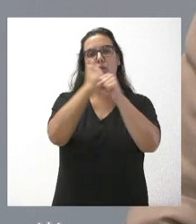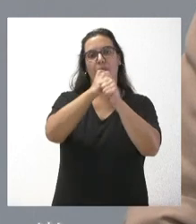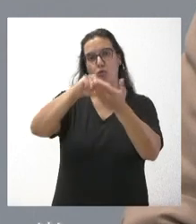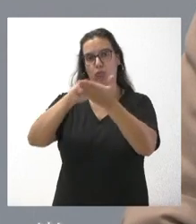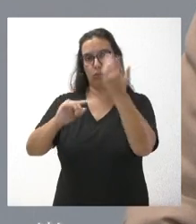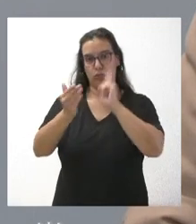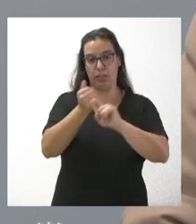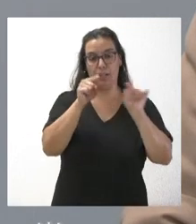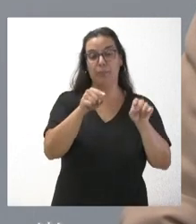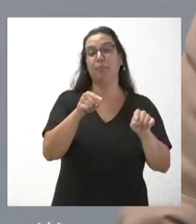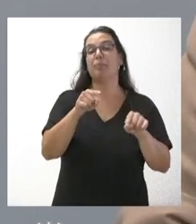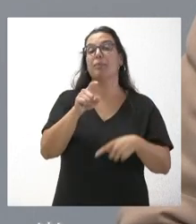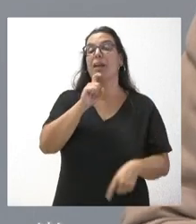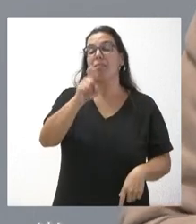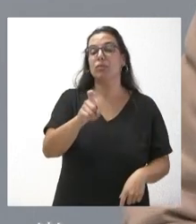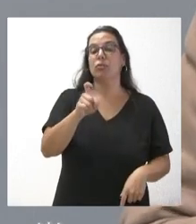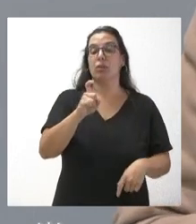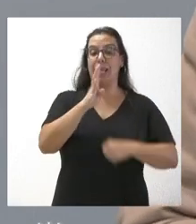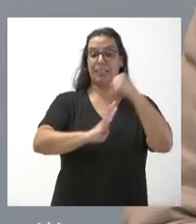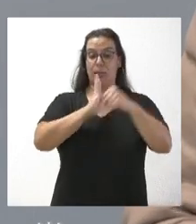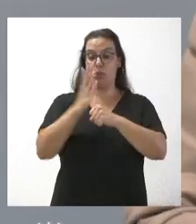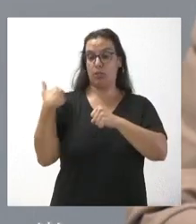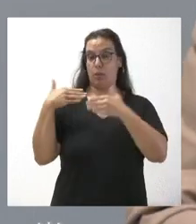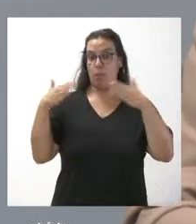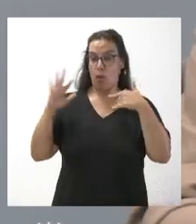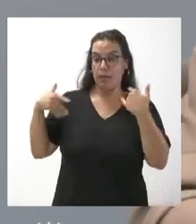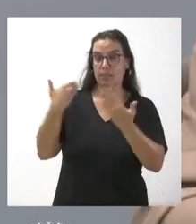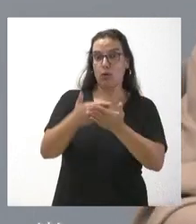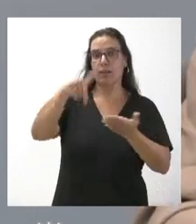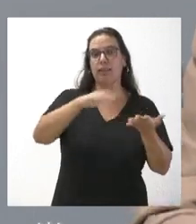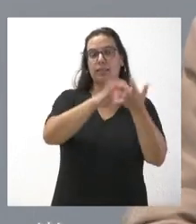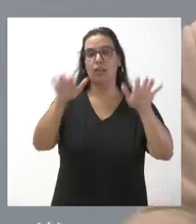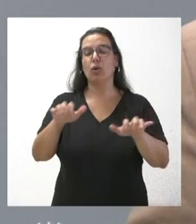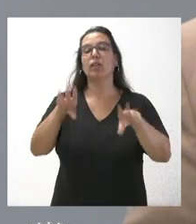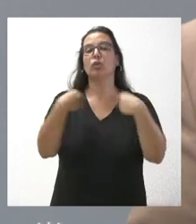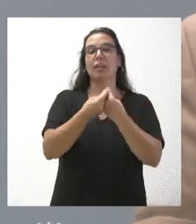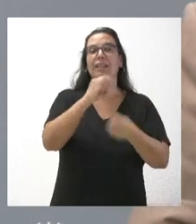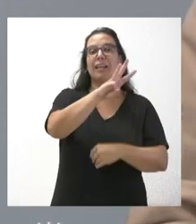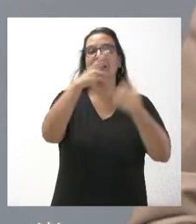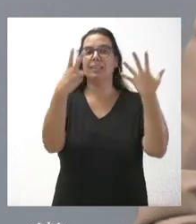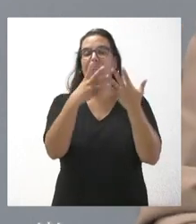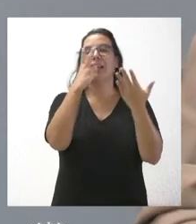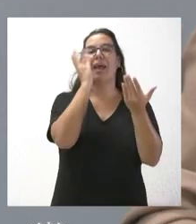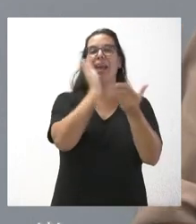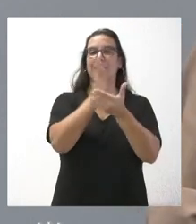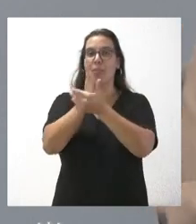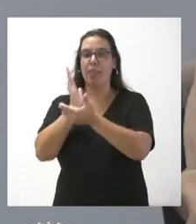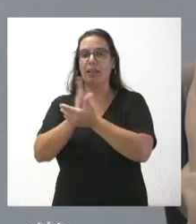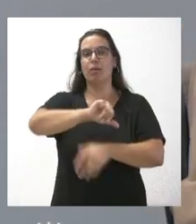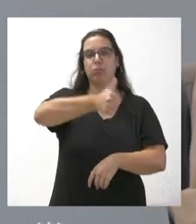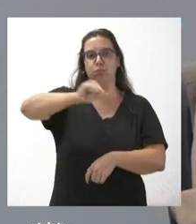que desde que comenzó esta legislatura en Castilla y León se han aprobado un total de 37 expedientes de planes estratégicos de